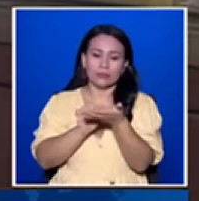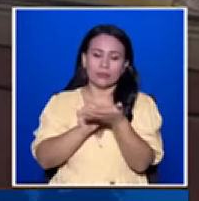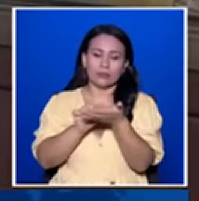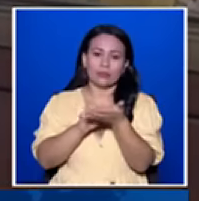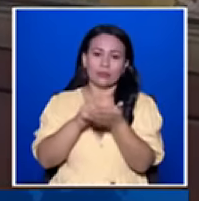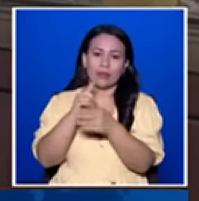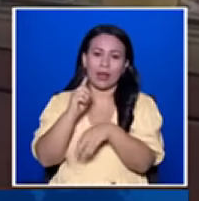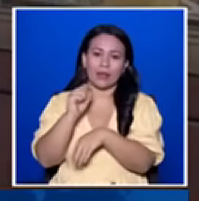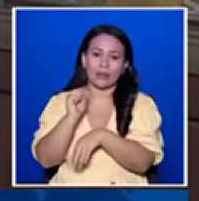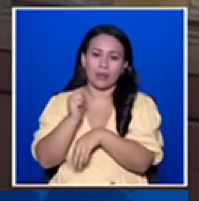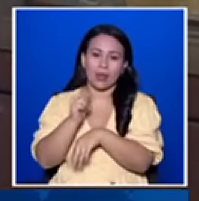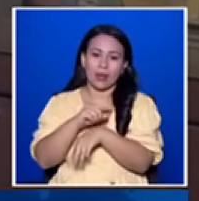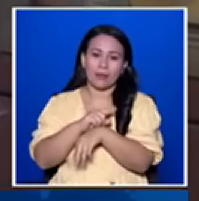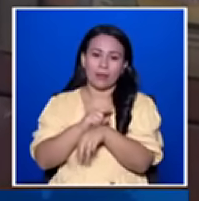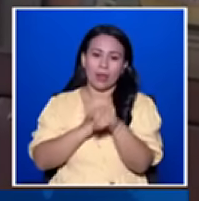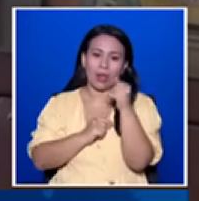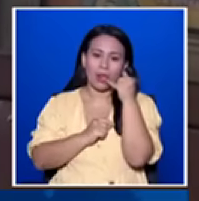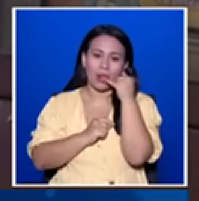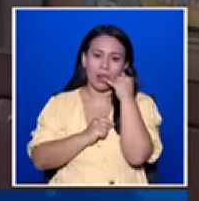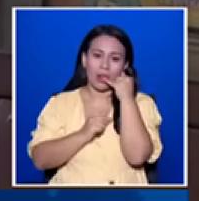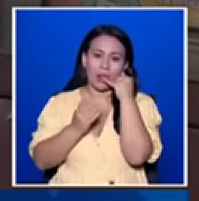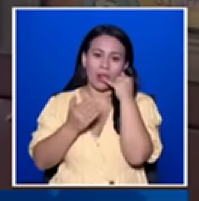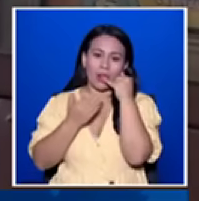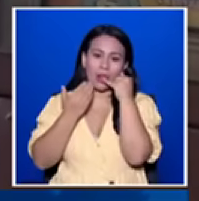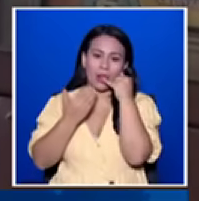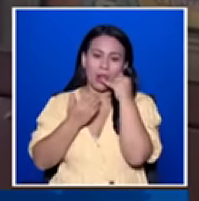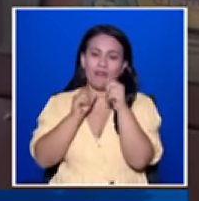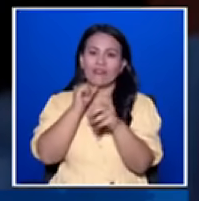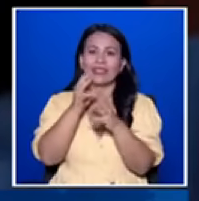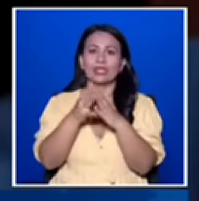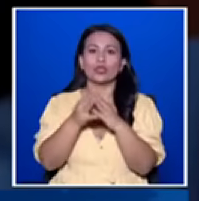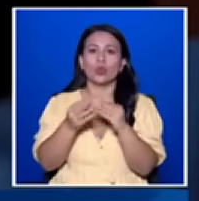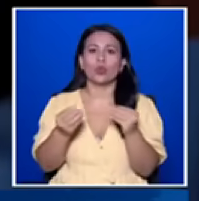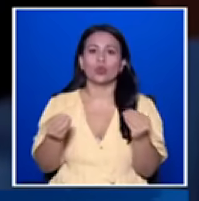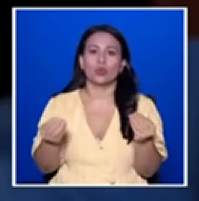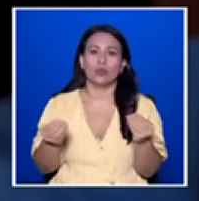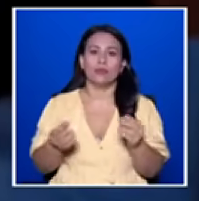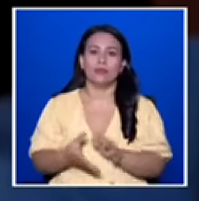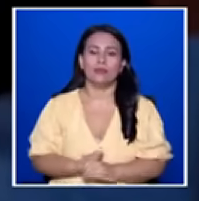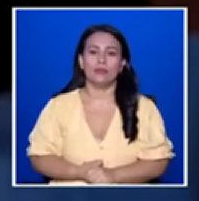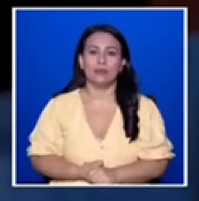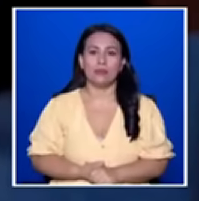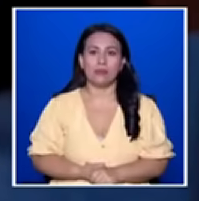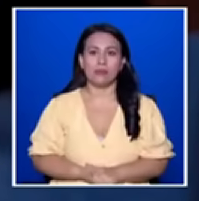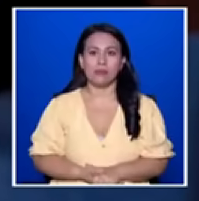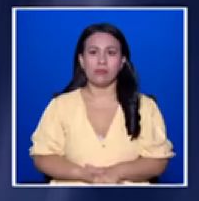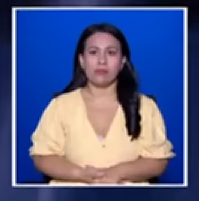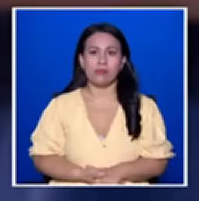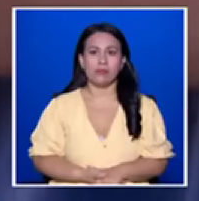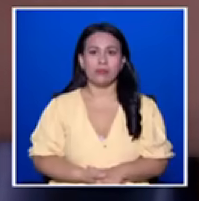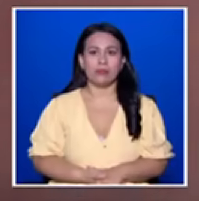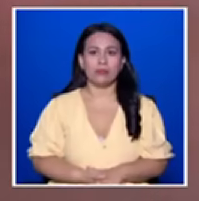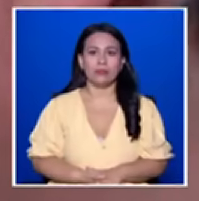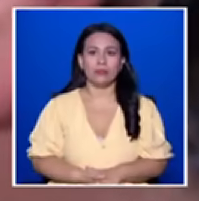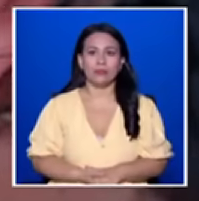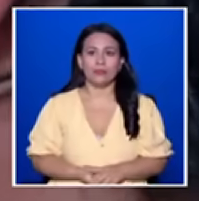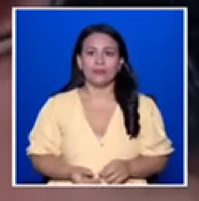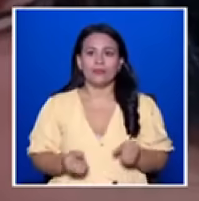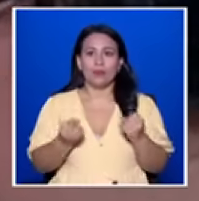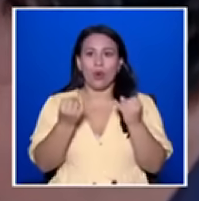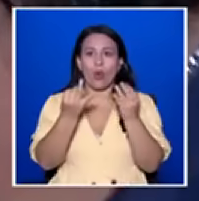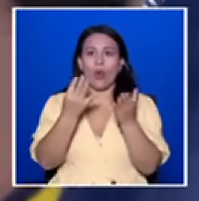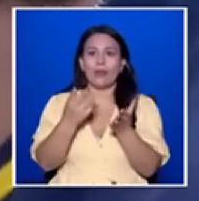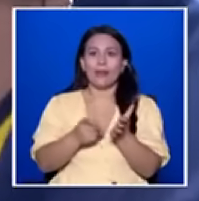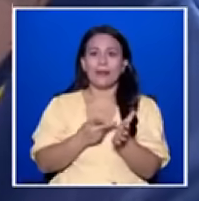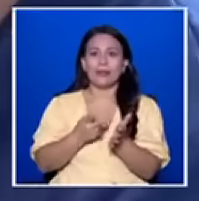y durante 10 minutos el operador indaga sobre el problema, pero no lo resuelve. En este caso, el requerimiento que usted me acaba de mencionar. ¿Cuántas veces ha